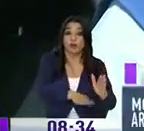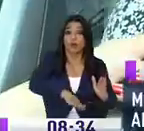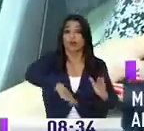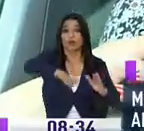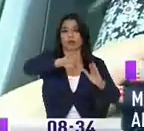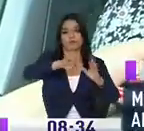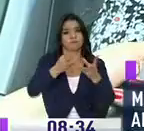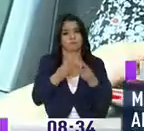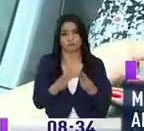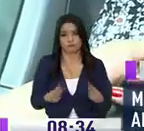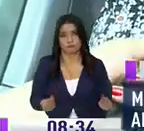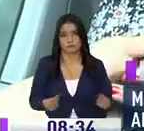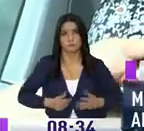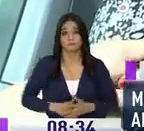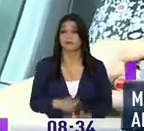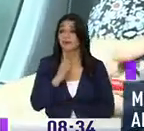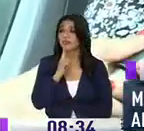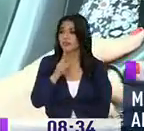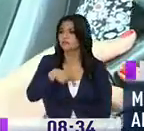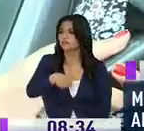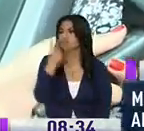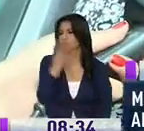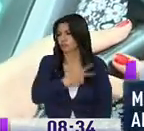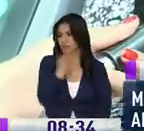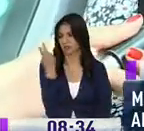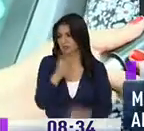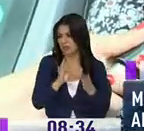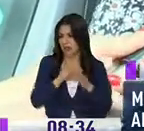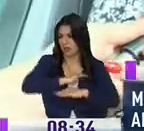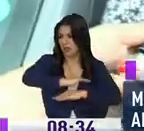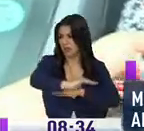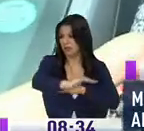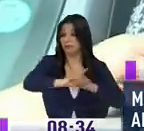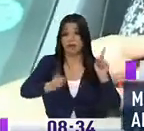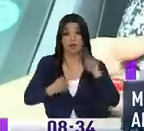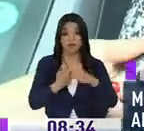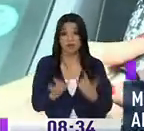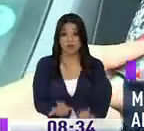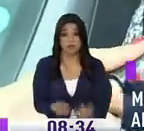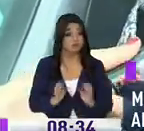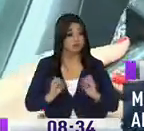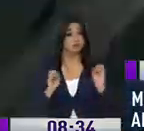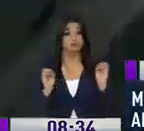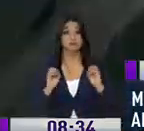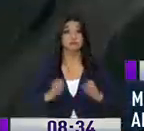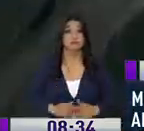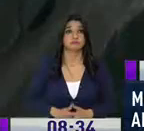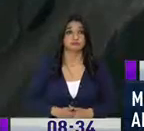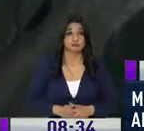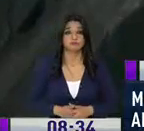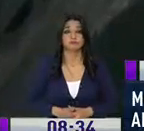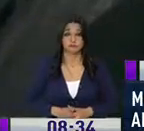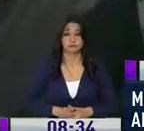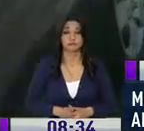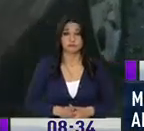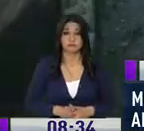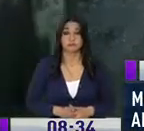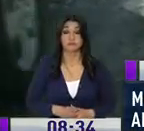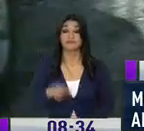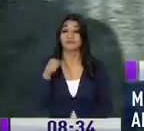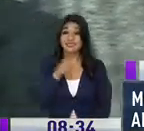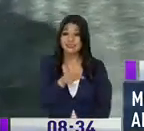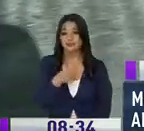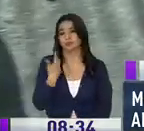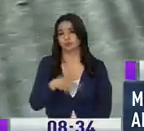nada. Dijeron que enseguida de 2 días ya le pavimentaban, pero no han venido hasta el día de hoy. Aseguran que se ha convertido en